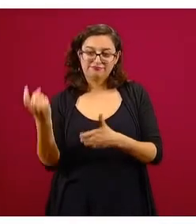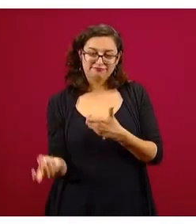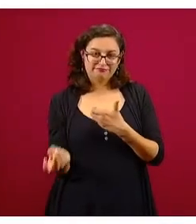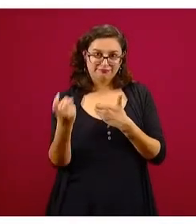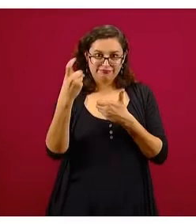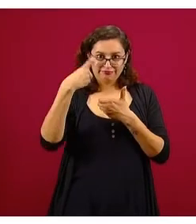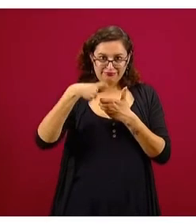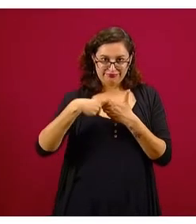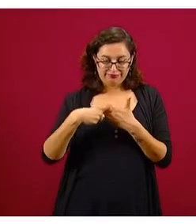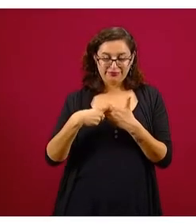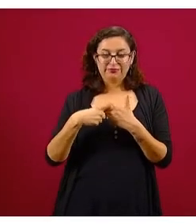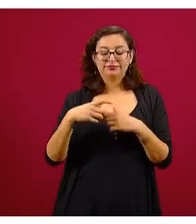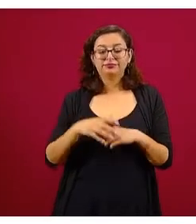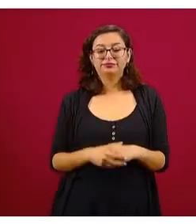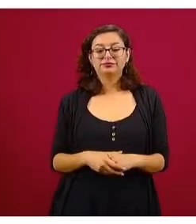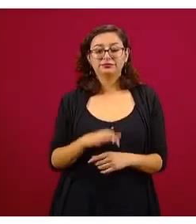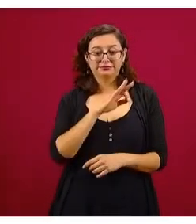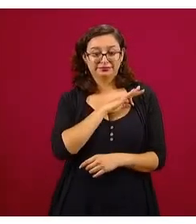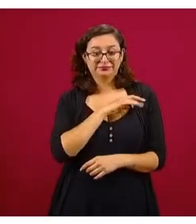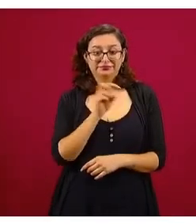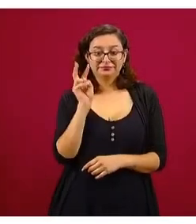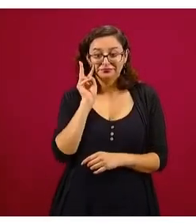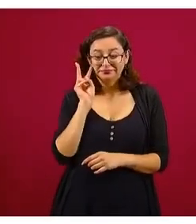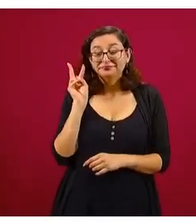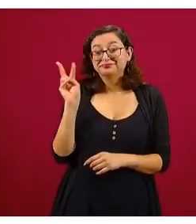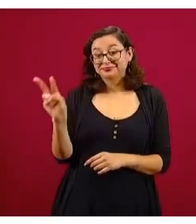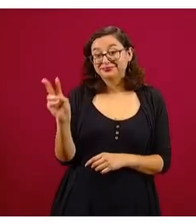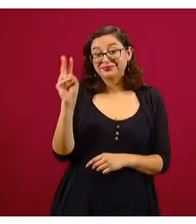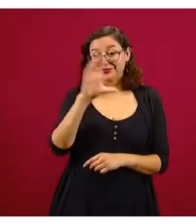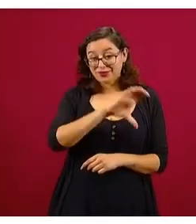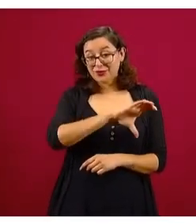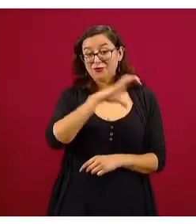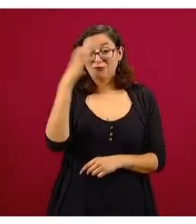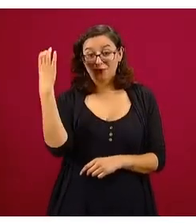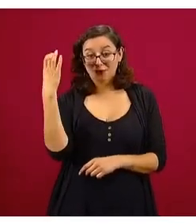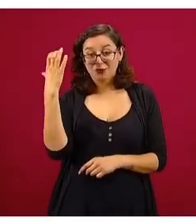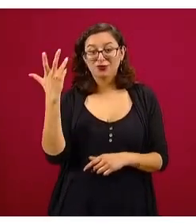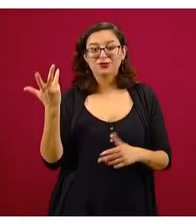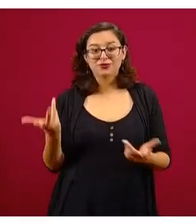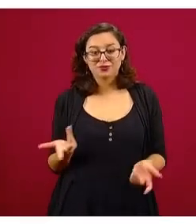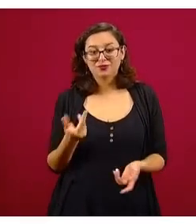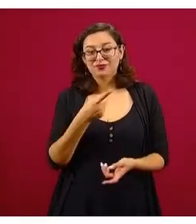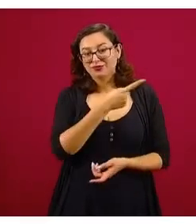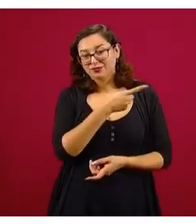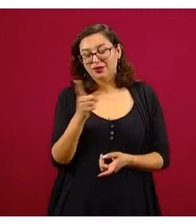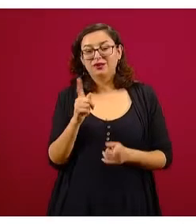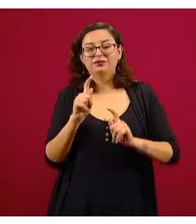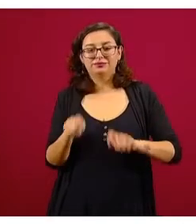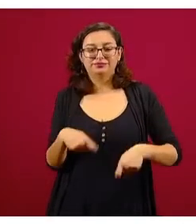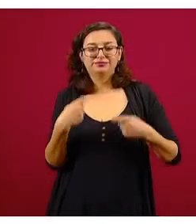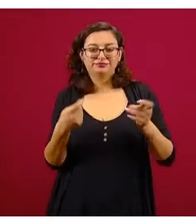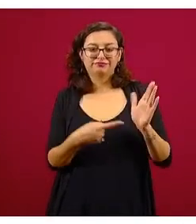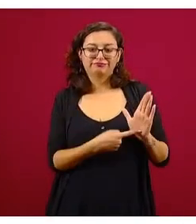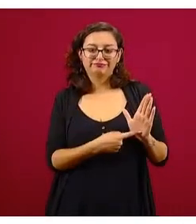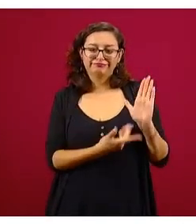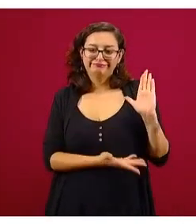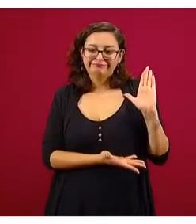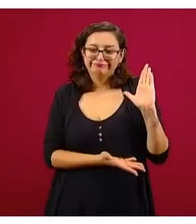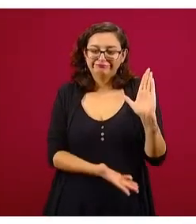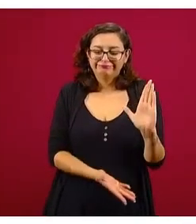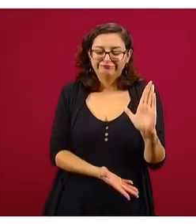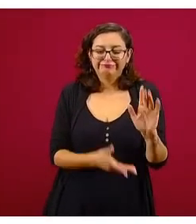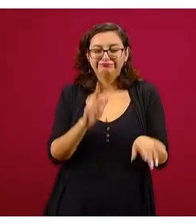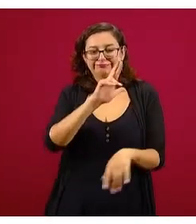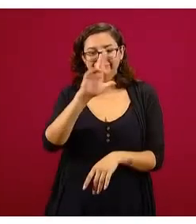Y en esta diapositiva podemos encontrar a las compañeras, a 3 de ellas recogiendo o mostrando su